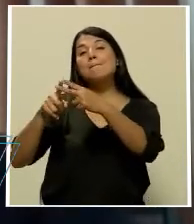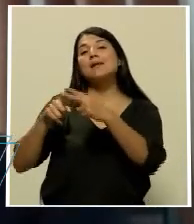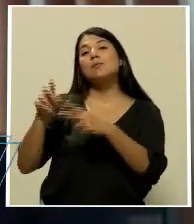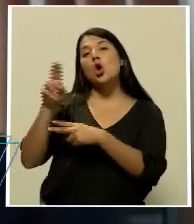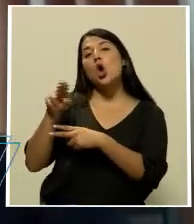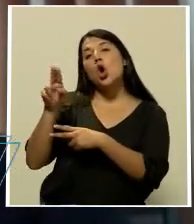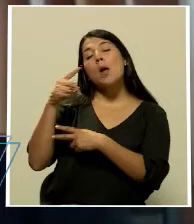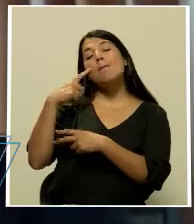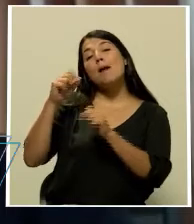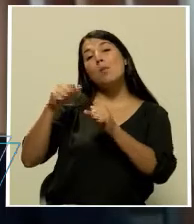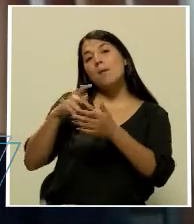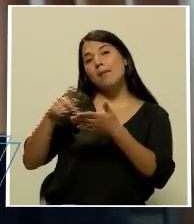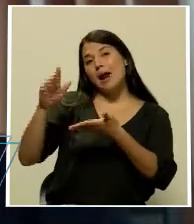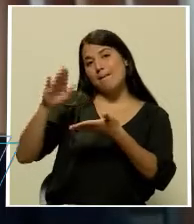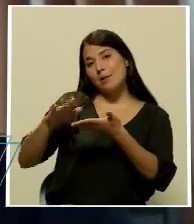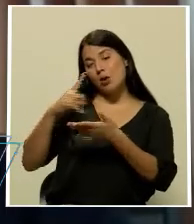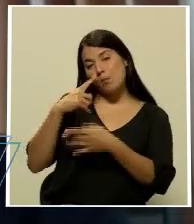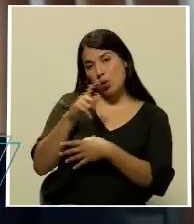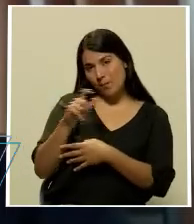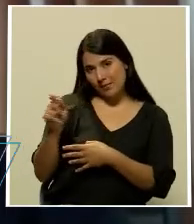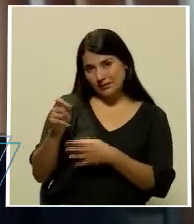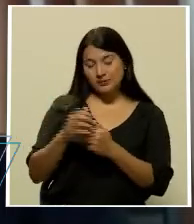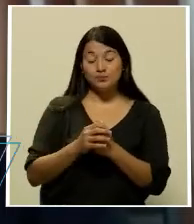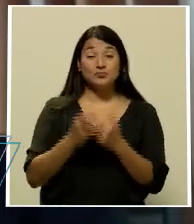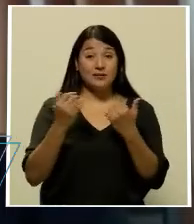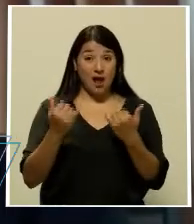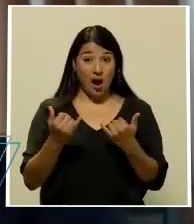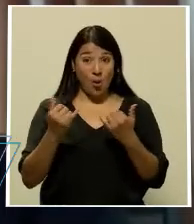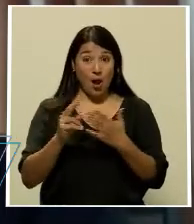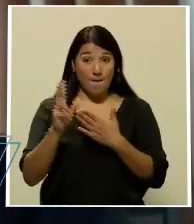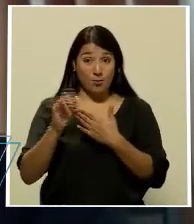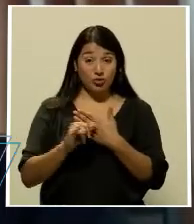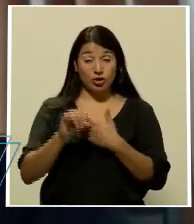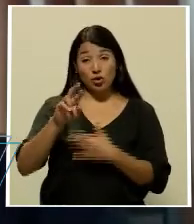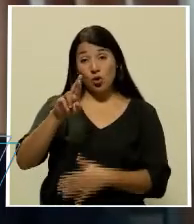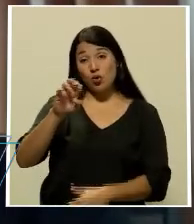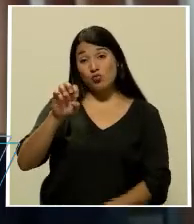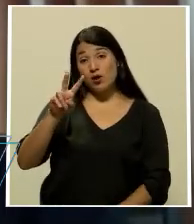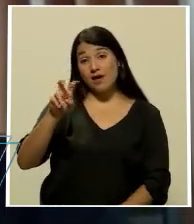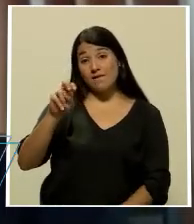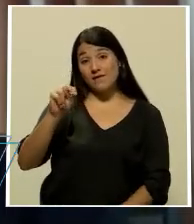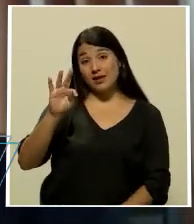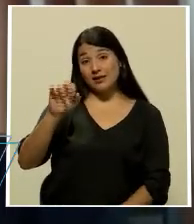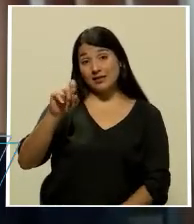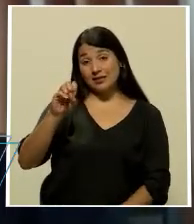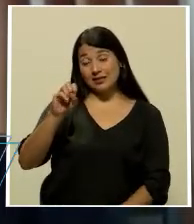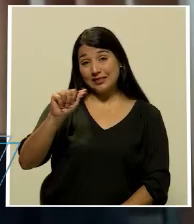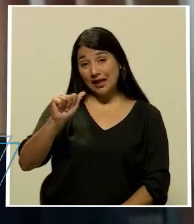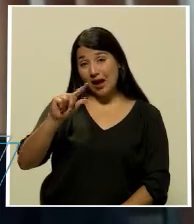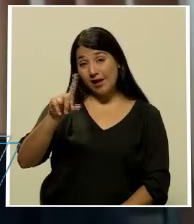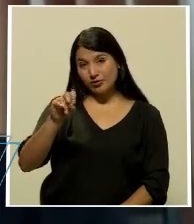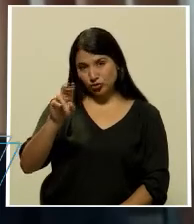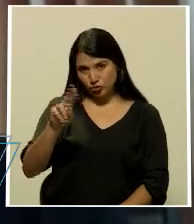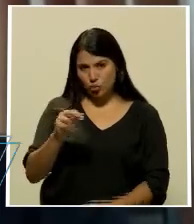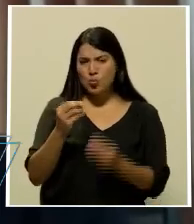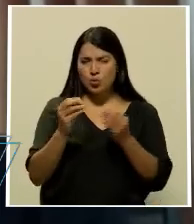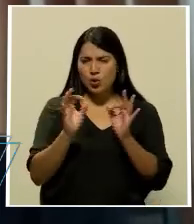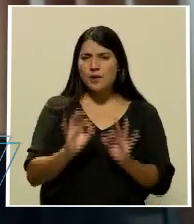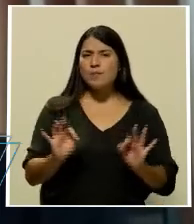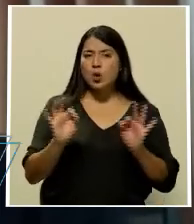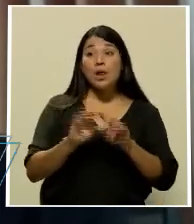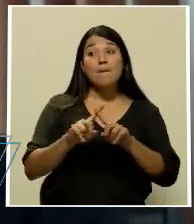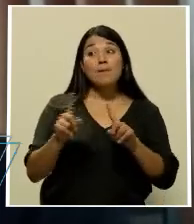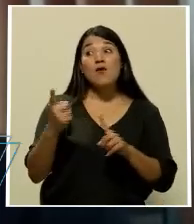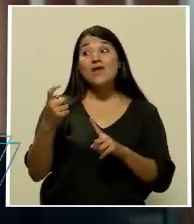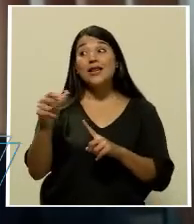sigue? Bueno, Reventazón fue un tramo muy importante de la deuda del instituto, pero siguen otros tramos importantes en donde